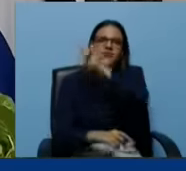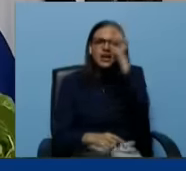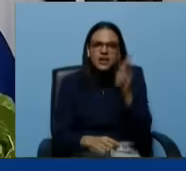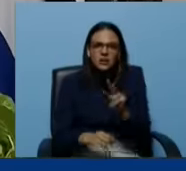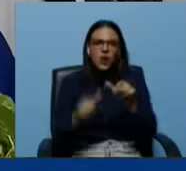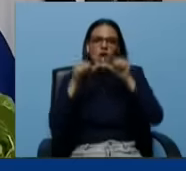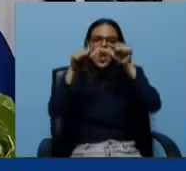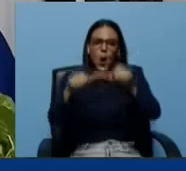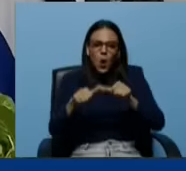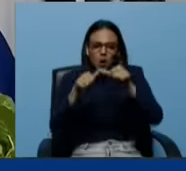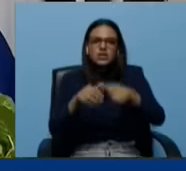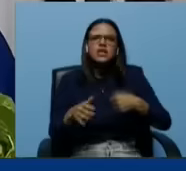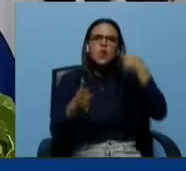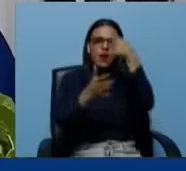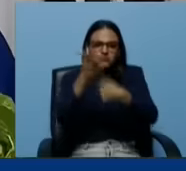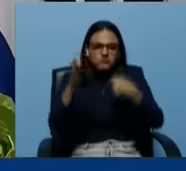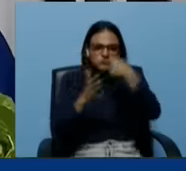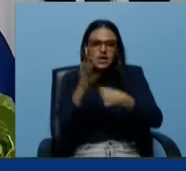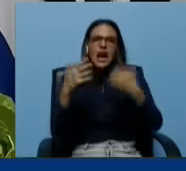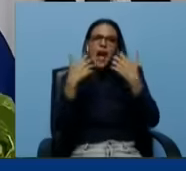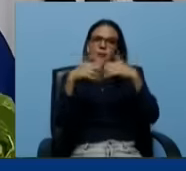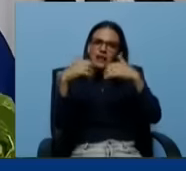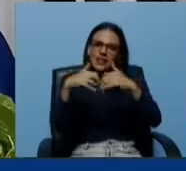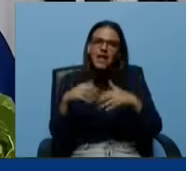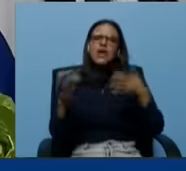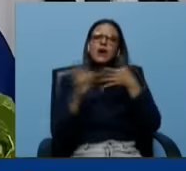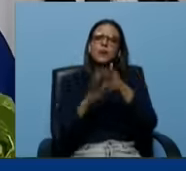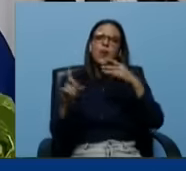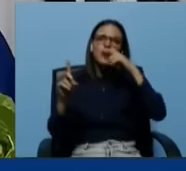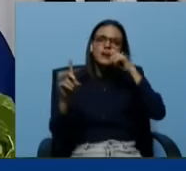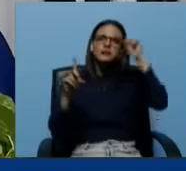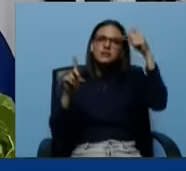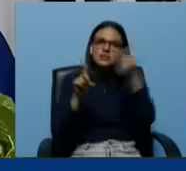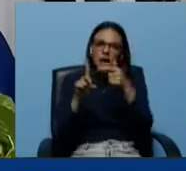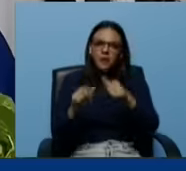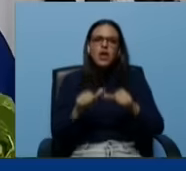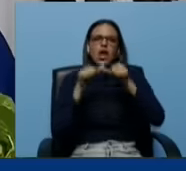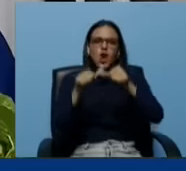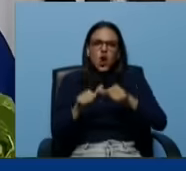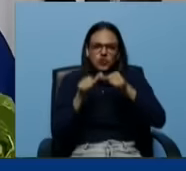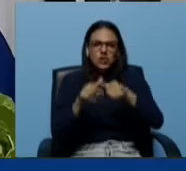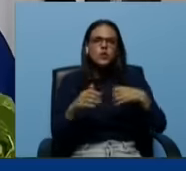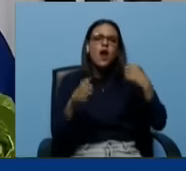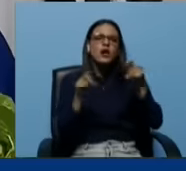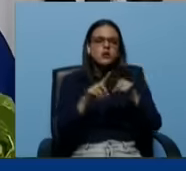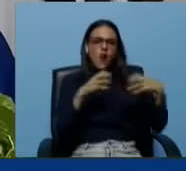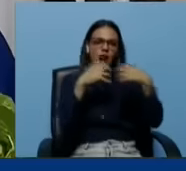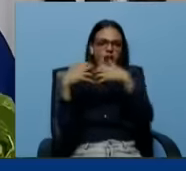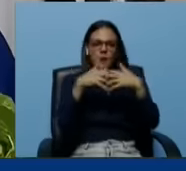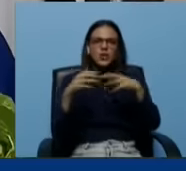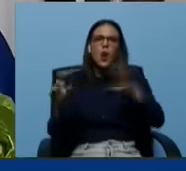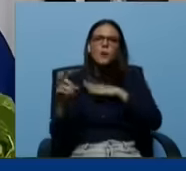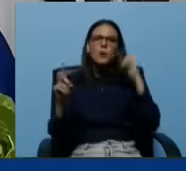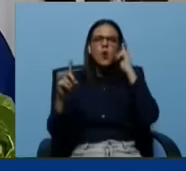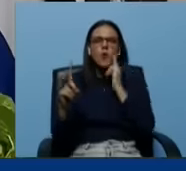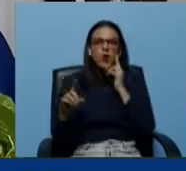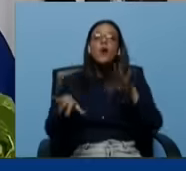continuador de la batalla de Chávez, y Chávez continuador de la batalla de Bolívar. Por lo tanto, Nicolás